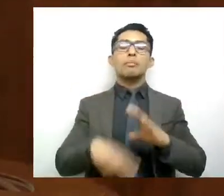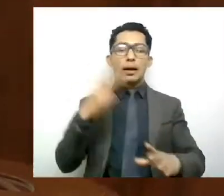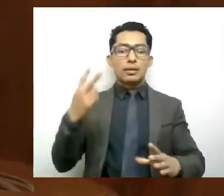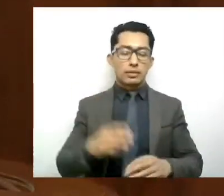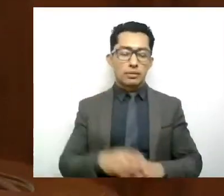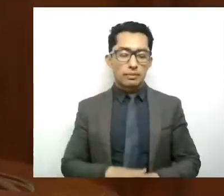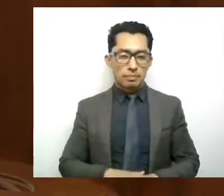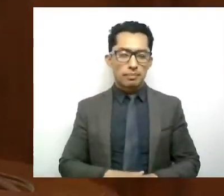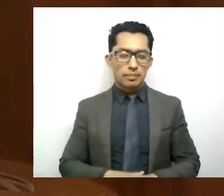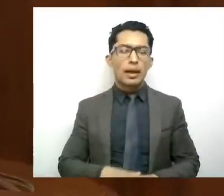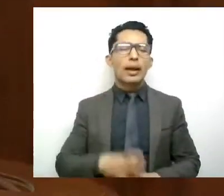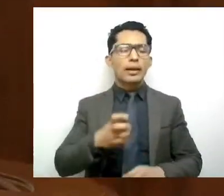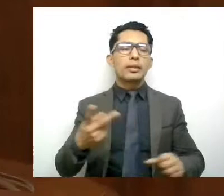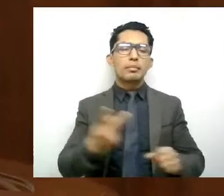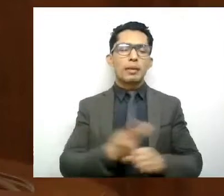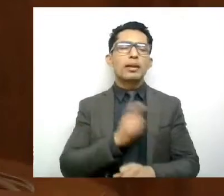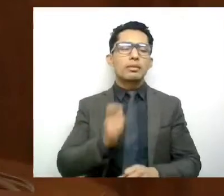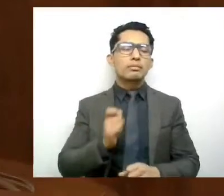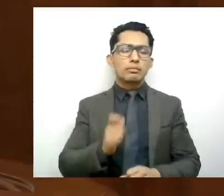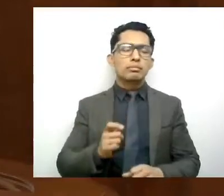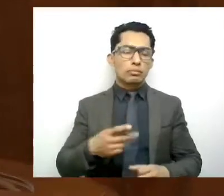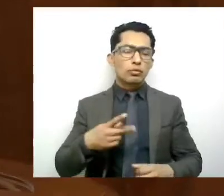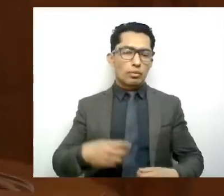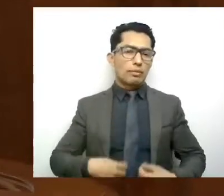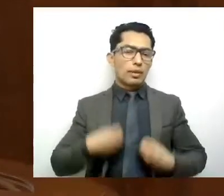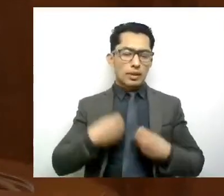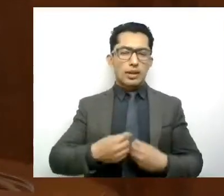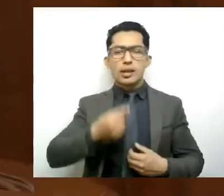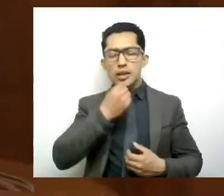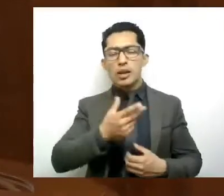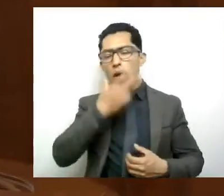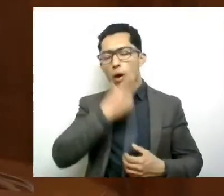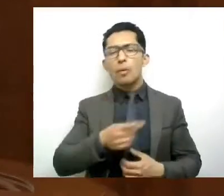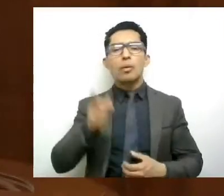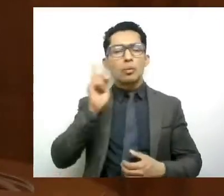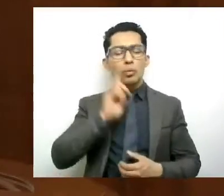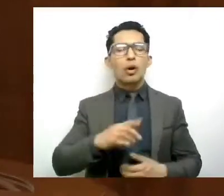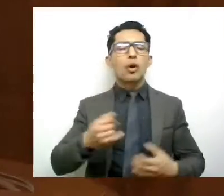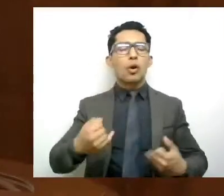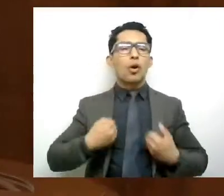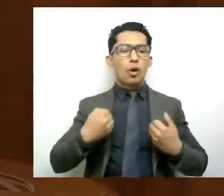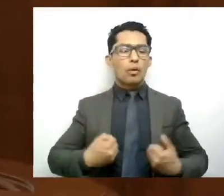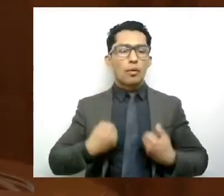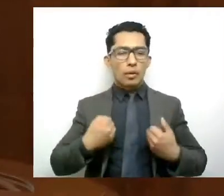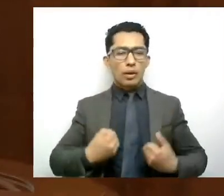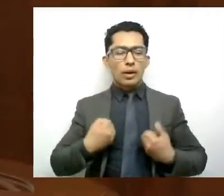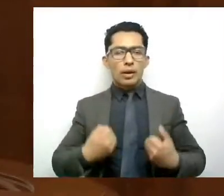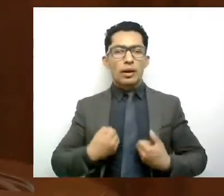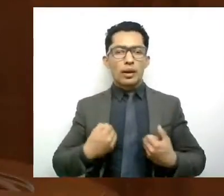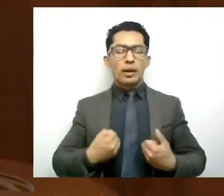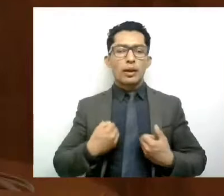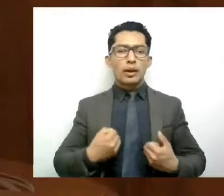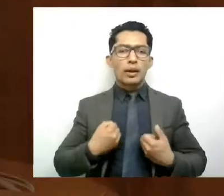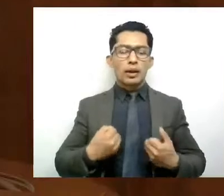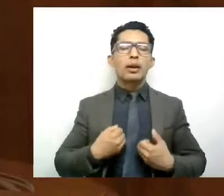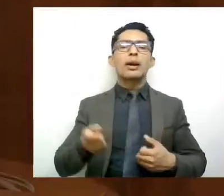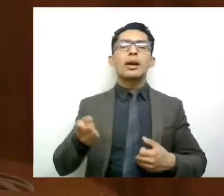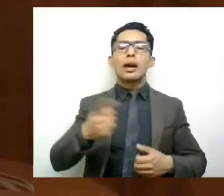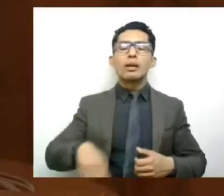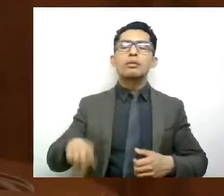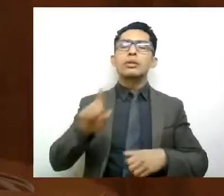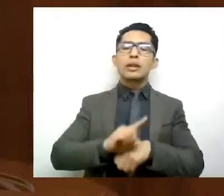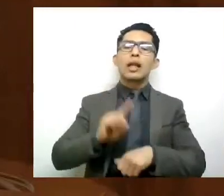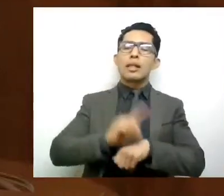que ver en la vida de las niñas, niños, adolescentes y jóvenes que llegan todos los días a las